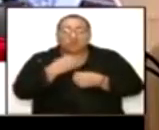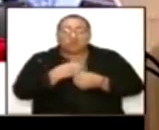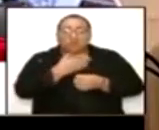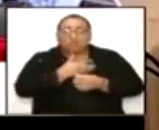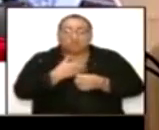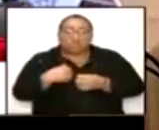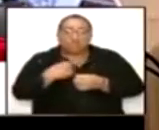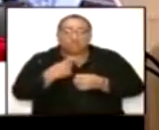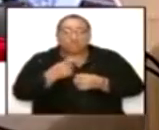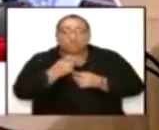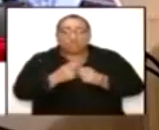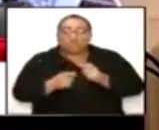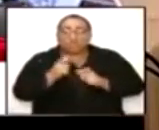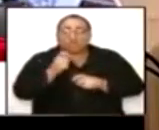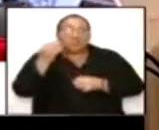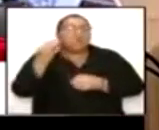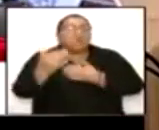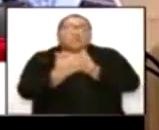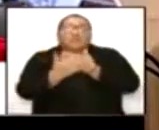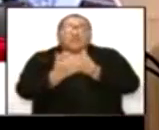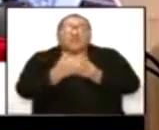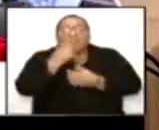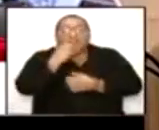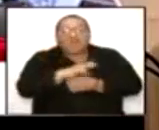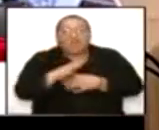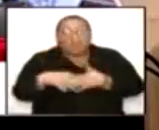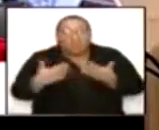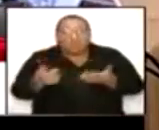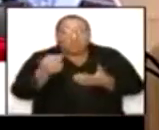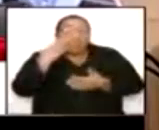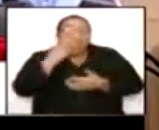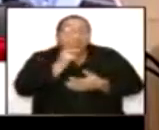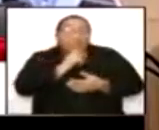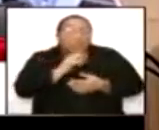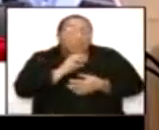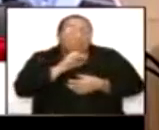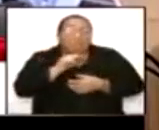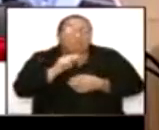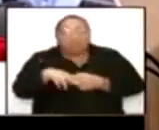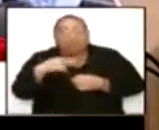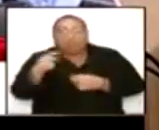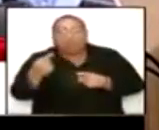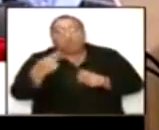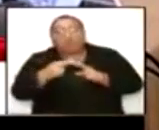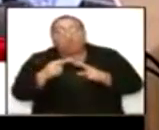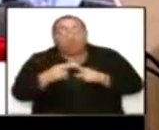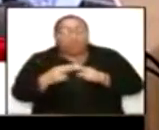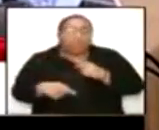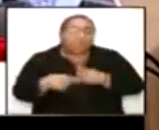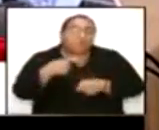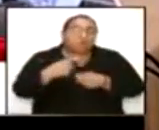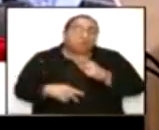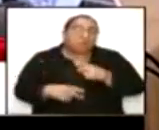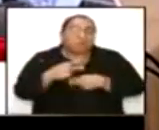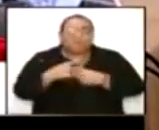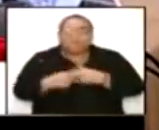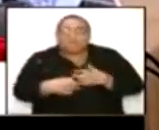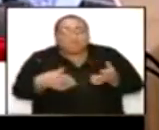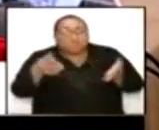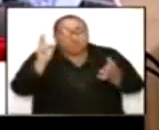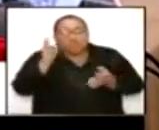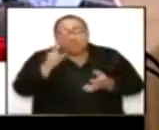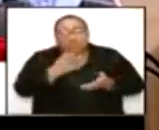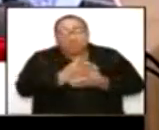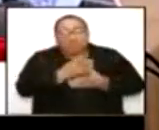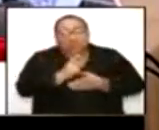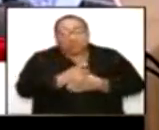presidente, son de personas cercanas a la niña, que puede ser el padre, el padrastro, el cuñado, el primo, el vecino, un maestro de